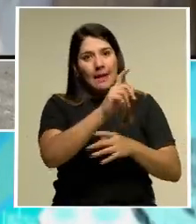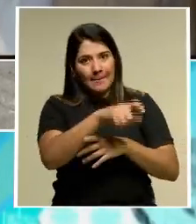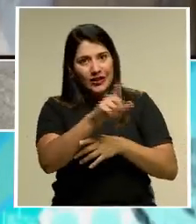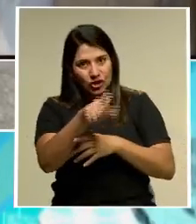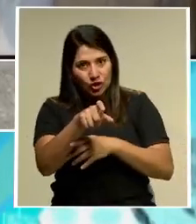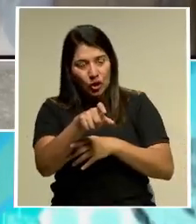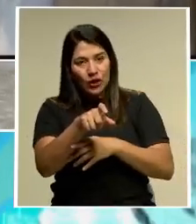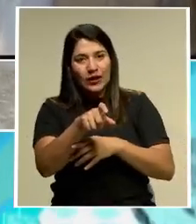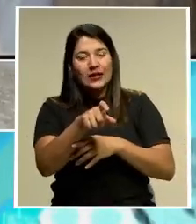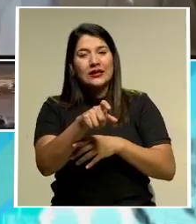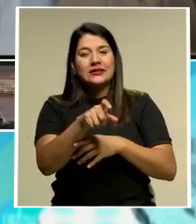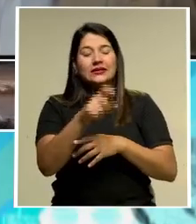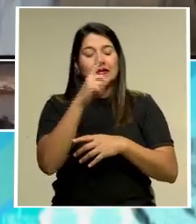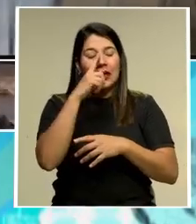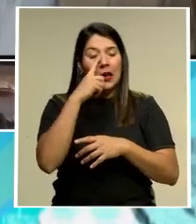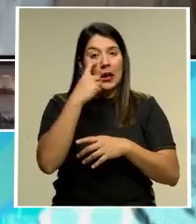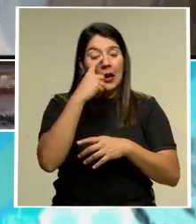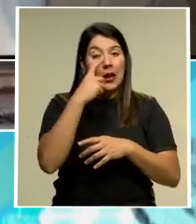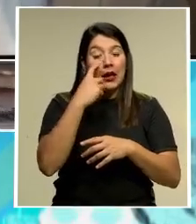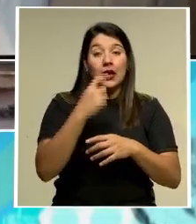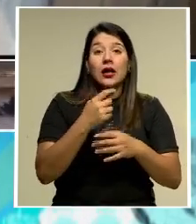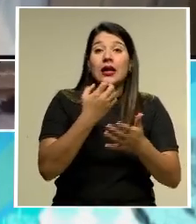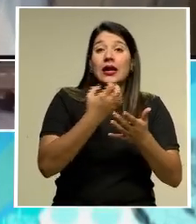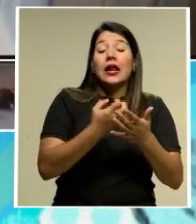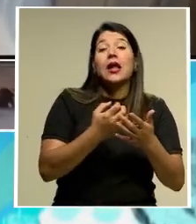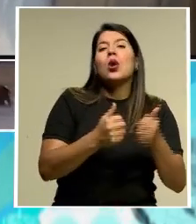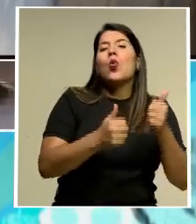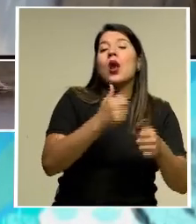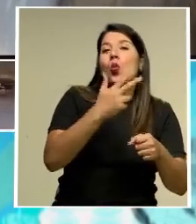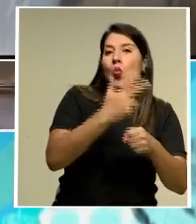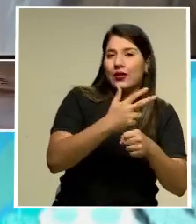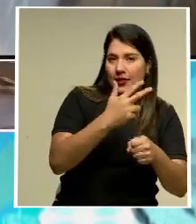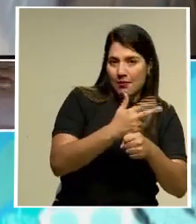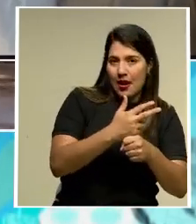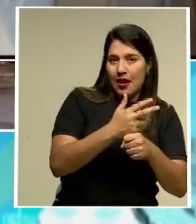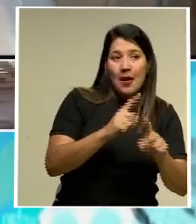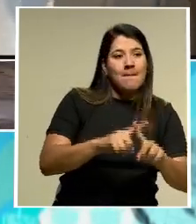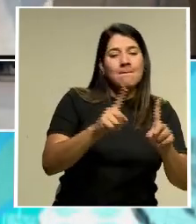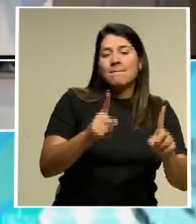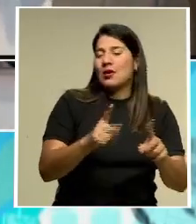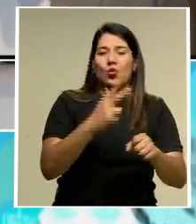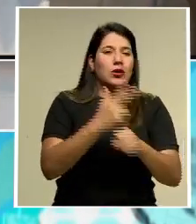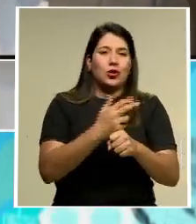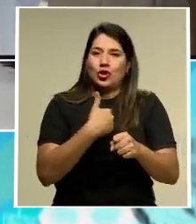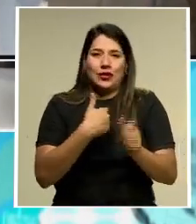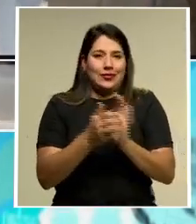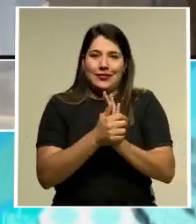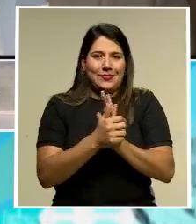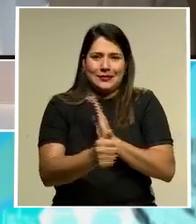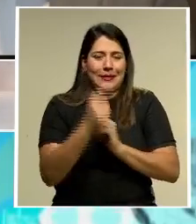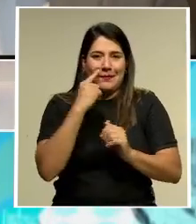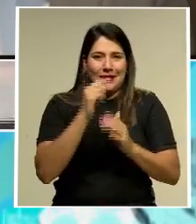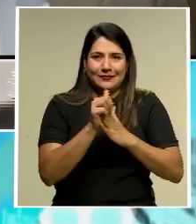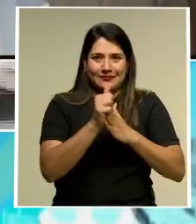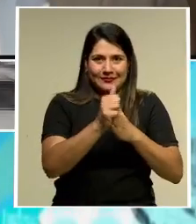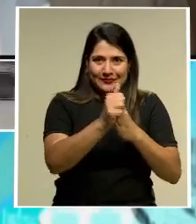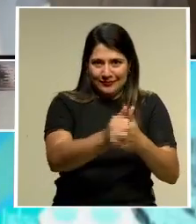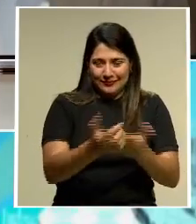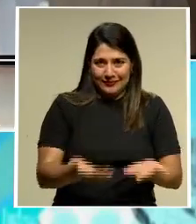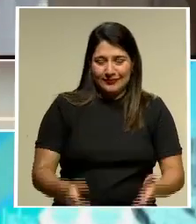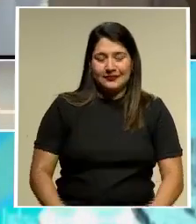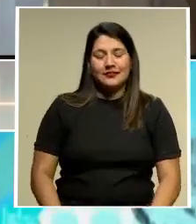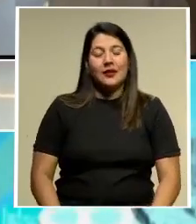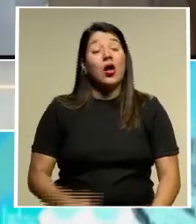República Dominicana, el país con la economía más grande es Guatemala, pero Guatemala no está en capacidad de liderar. Bueno, usted trae